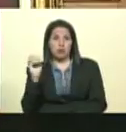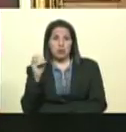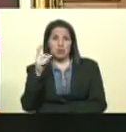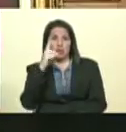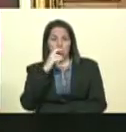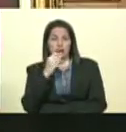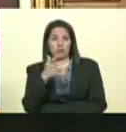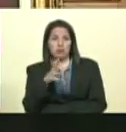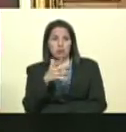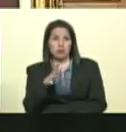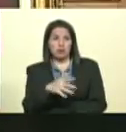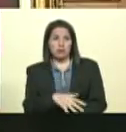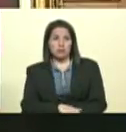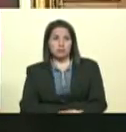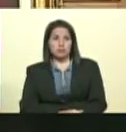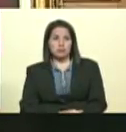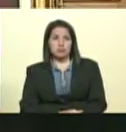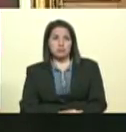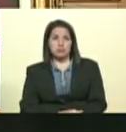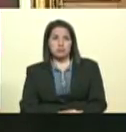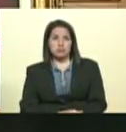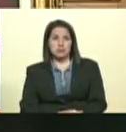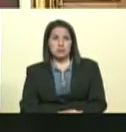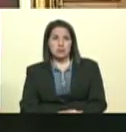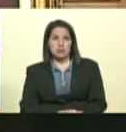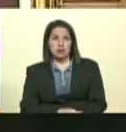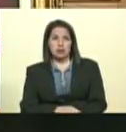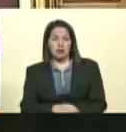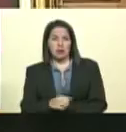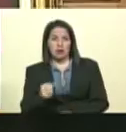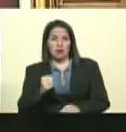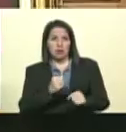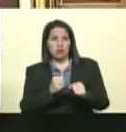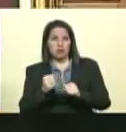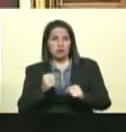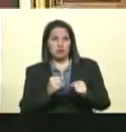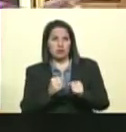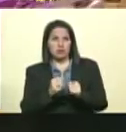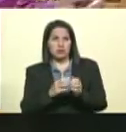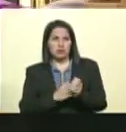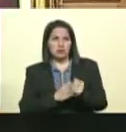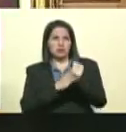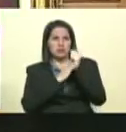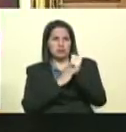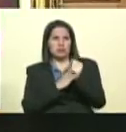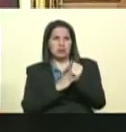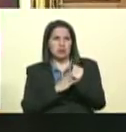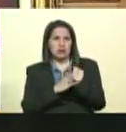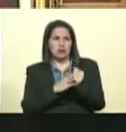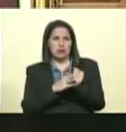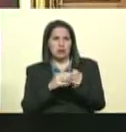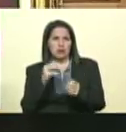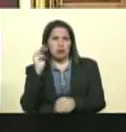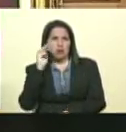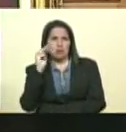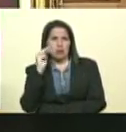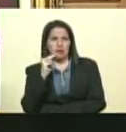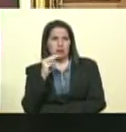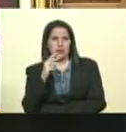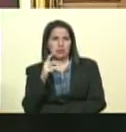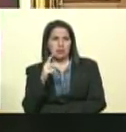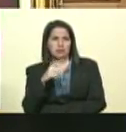menos, como era dirigente de los educadores, los maestros de Petare, junto a Rafael